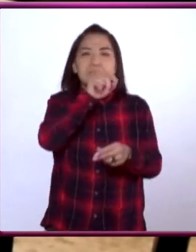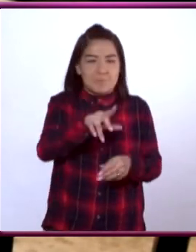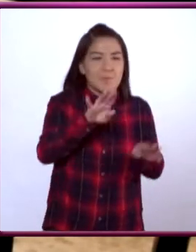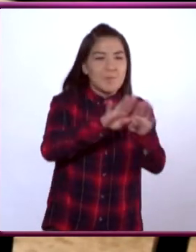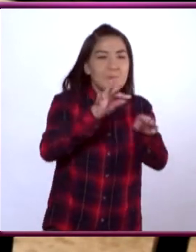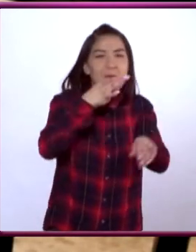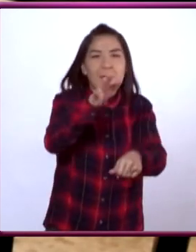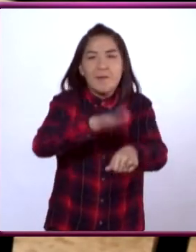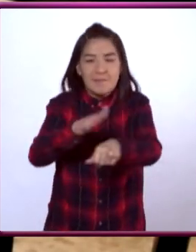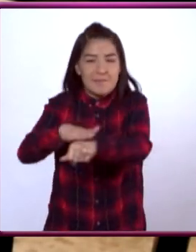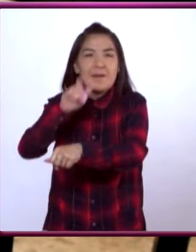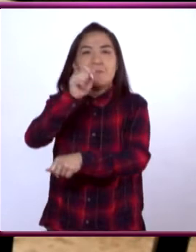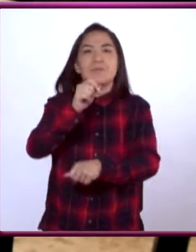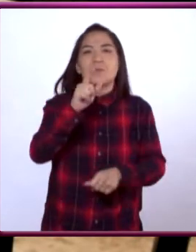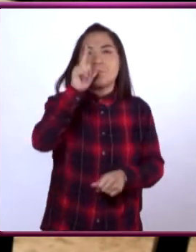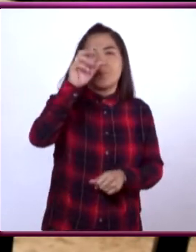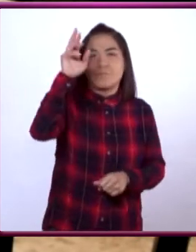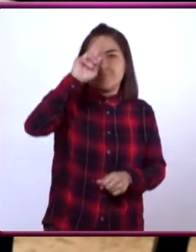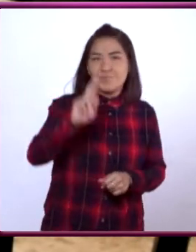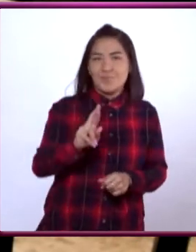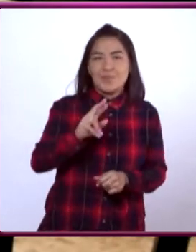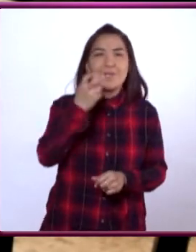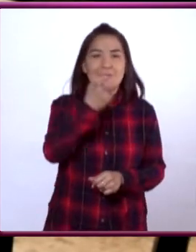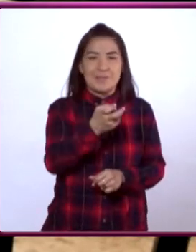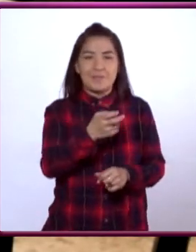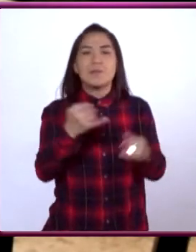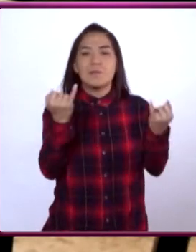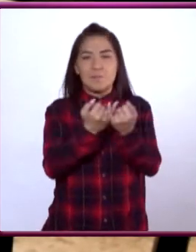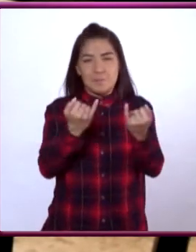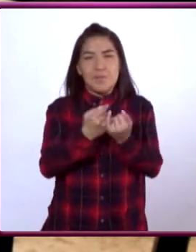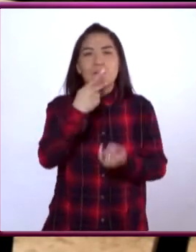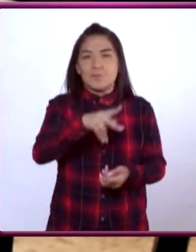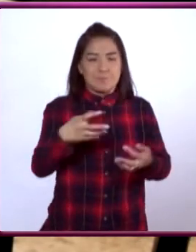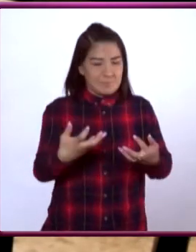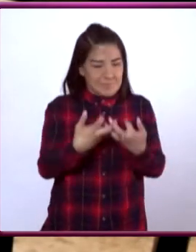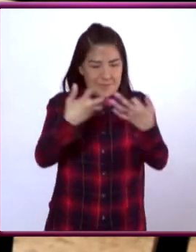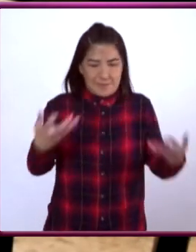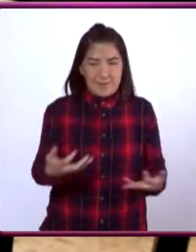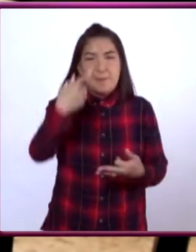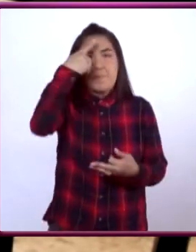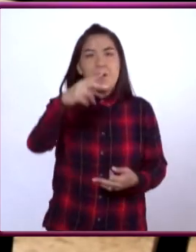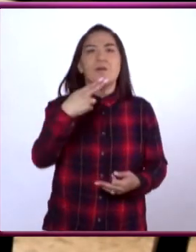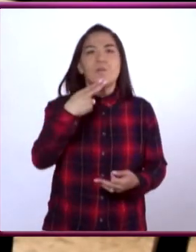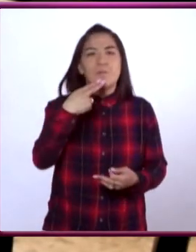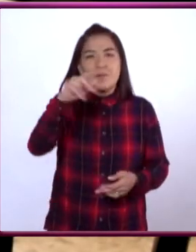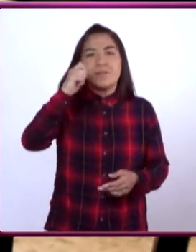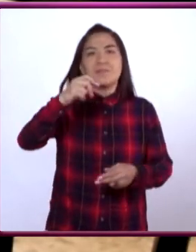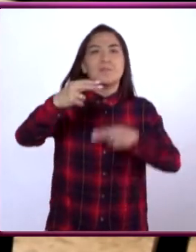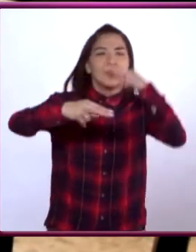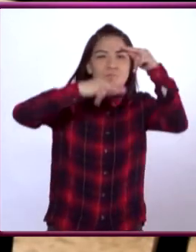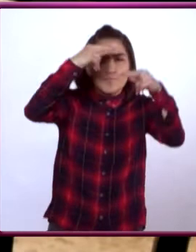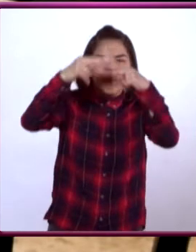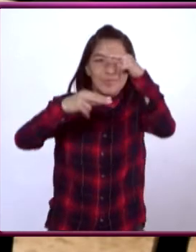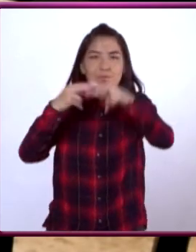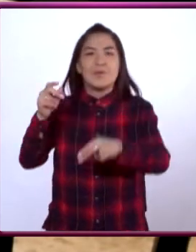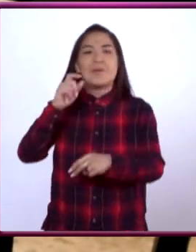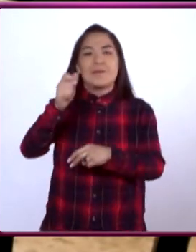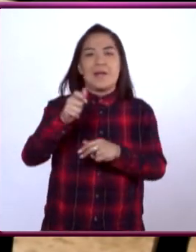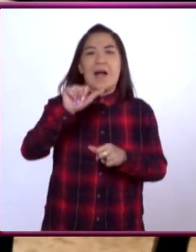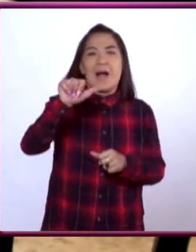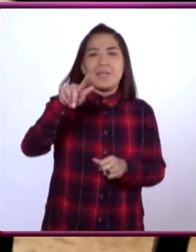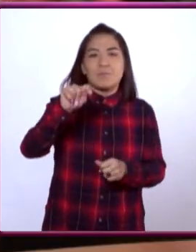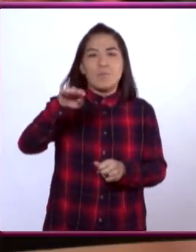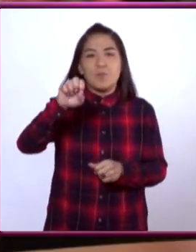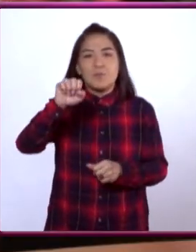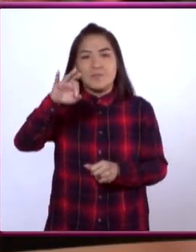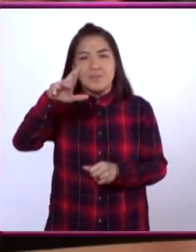siguen enviando señales y son los rayos cósmicos que llegan normalmente a la Tierra, que de hecho también son útiles para estudiar el clima, la atmósfera,